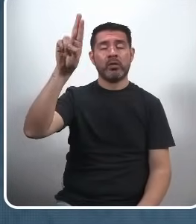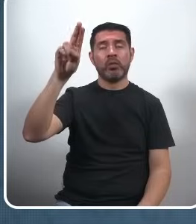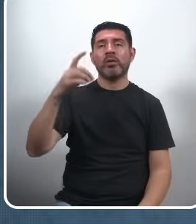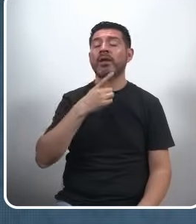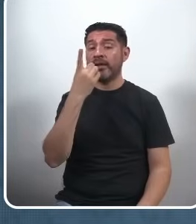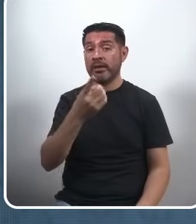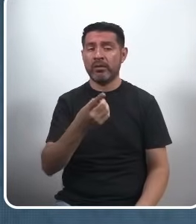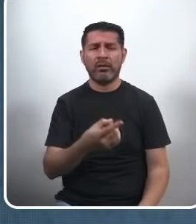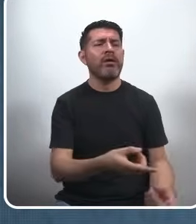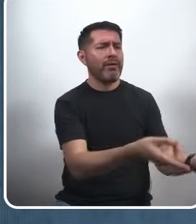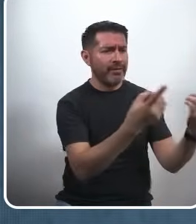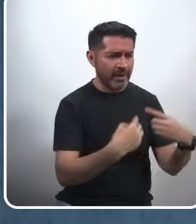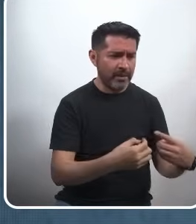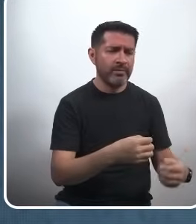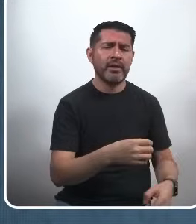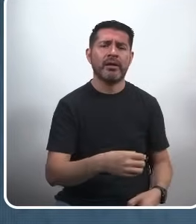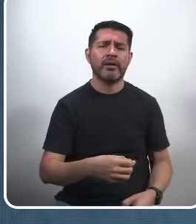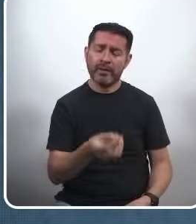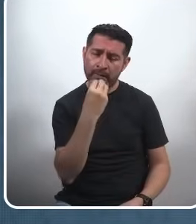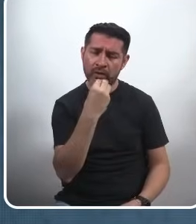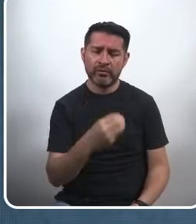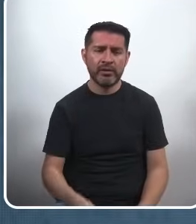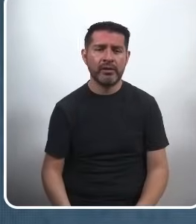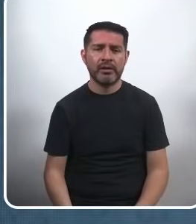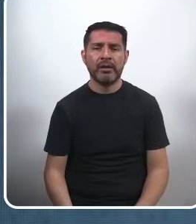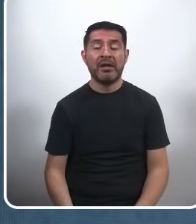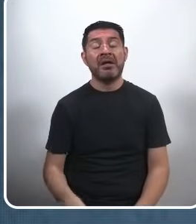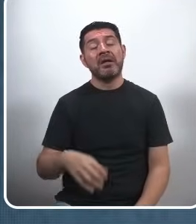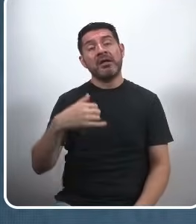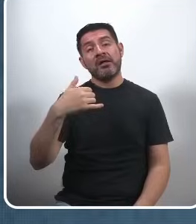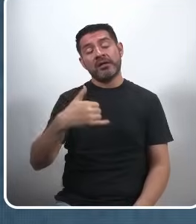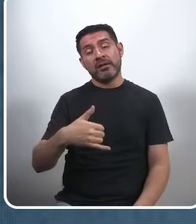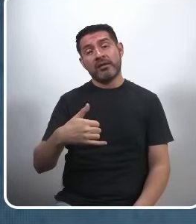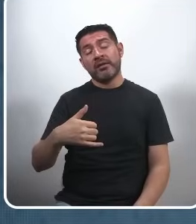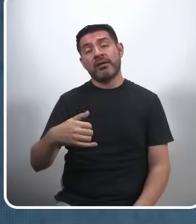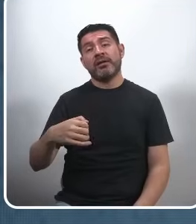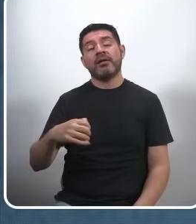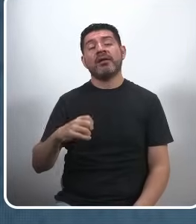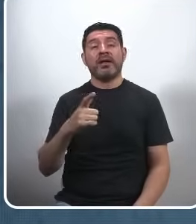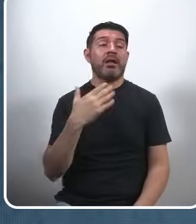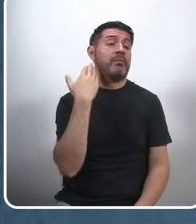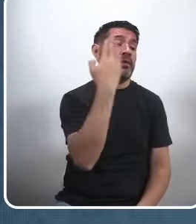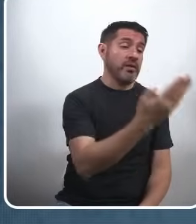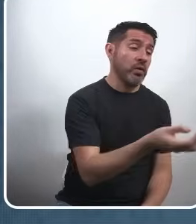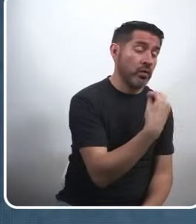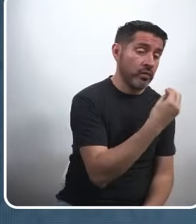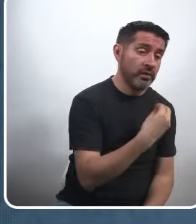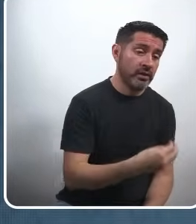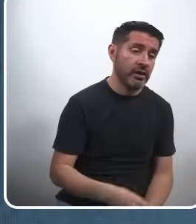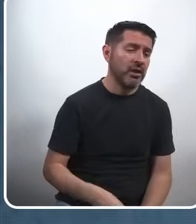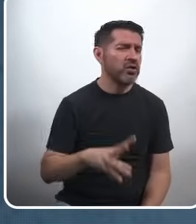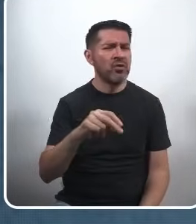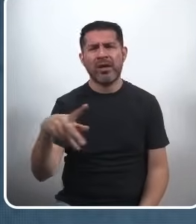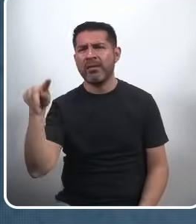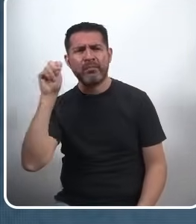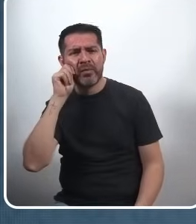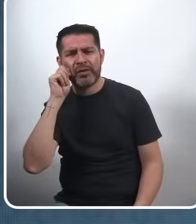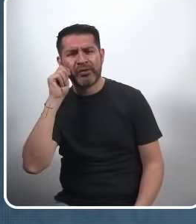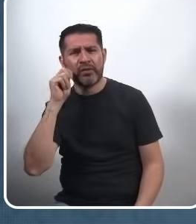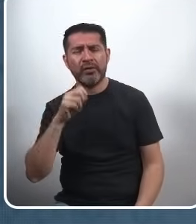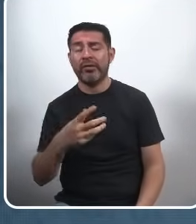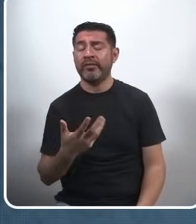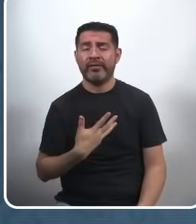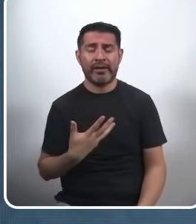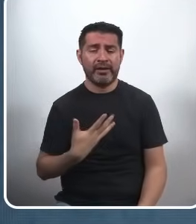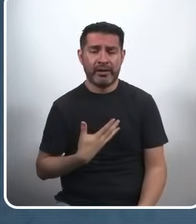pero dame tu primogenitura. Bueno, está bien, pues te doy la primogenitura, quiero lentejas. Y aquí dice, eso